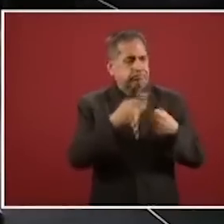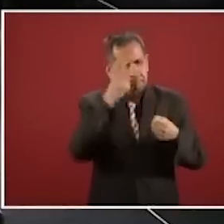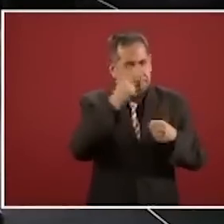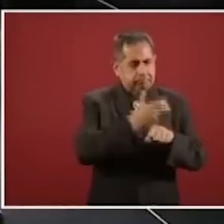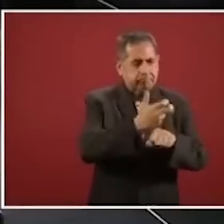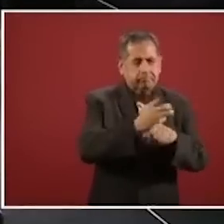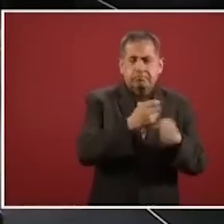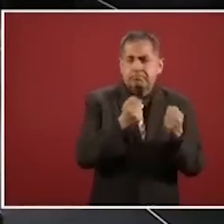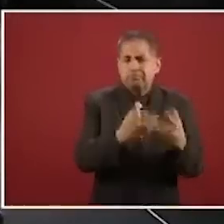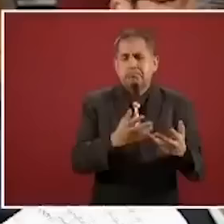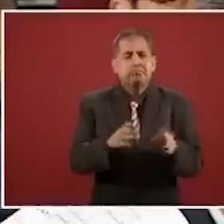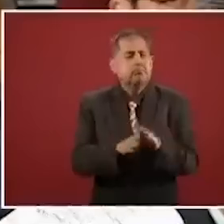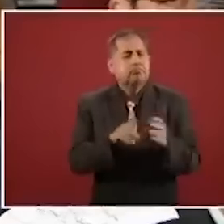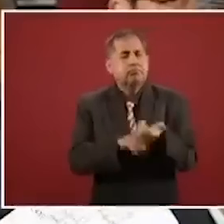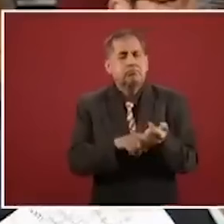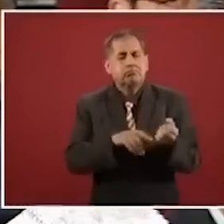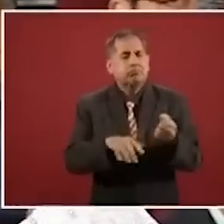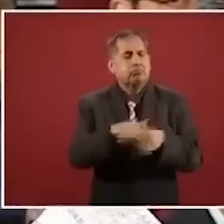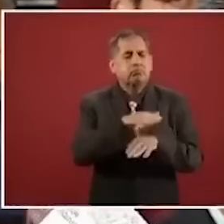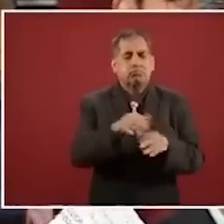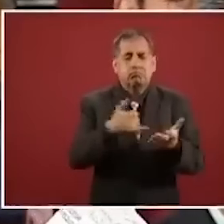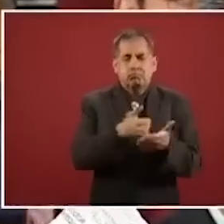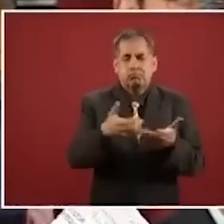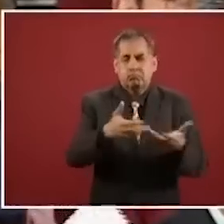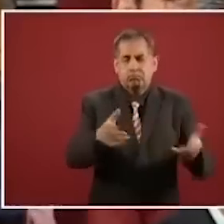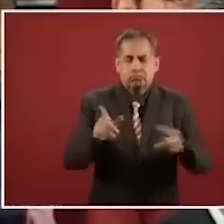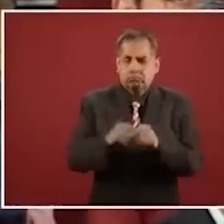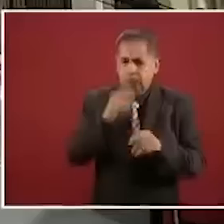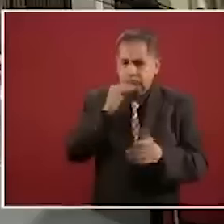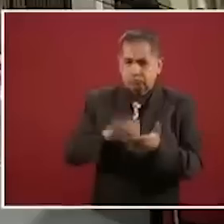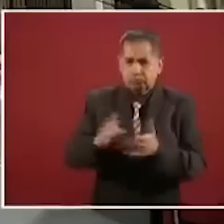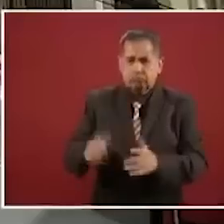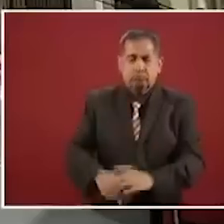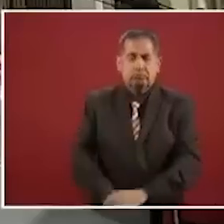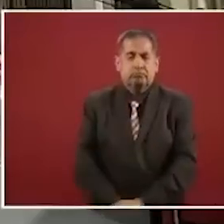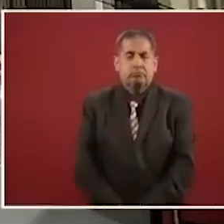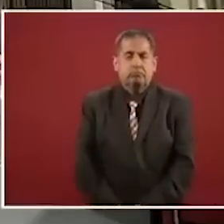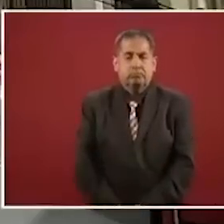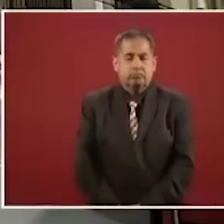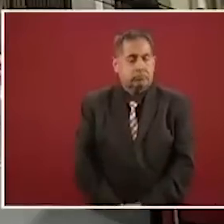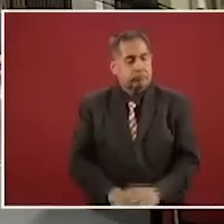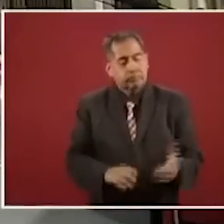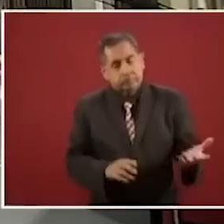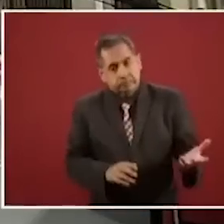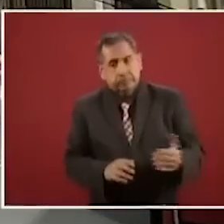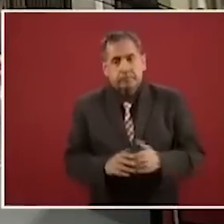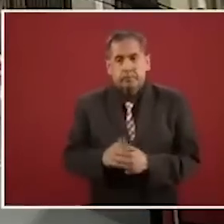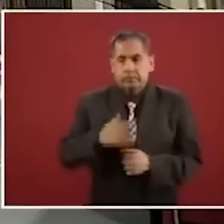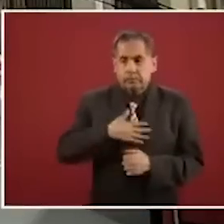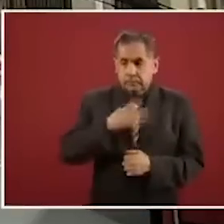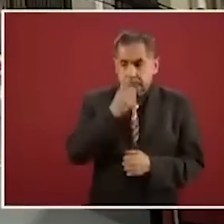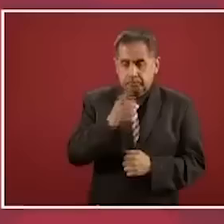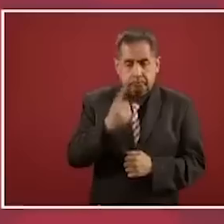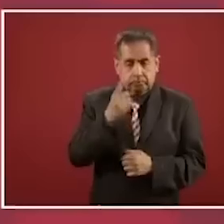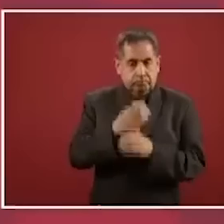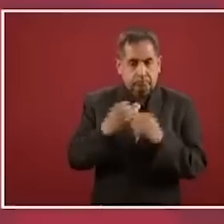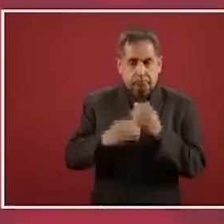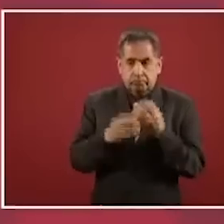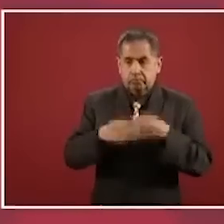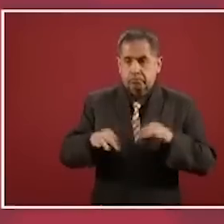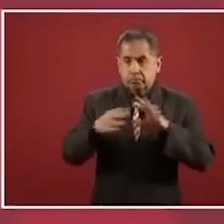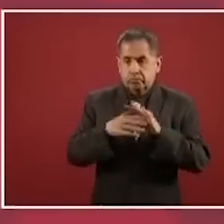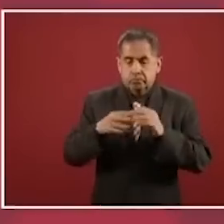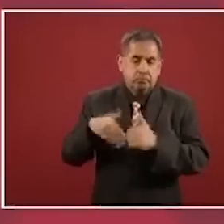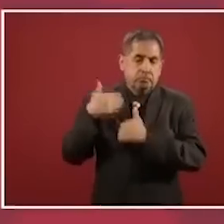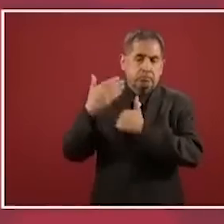México-Estados Unidos en el sector agropecuario. Es cuanto, señor. Gracias. No, muchas gracias. Bueno, ahí lo que diría es que una de las cosas importantes que